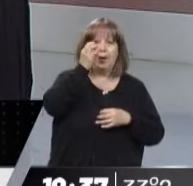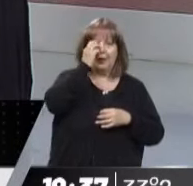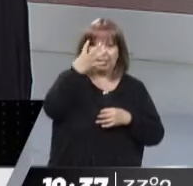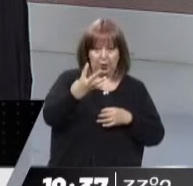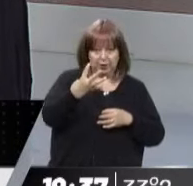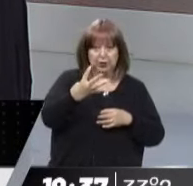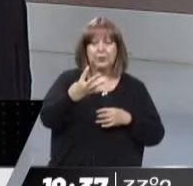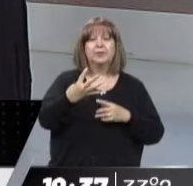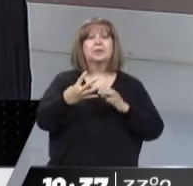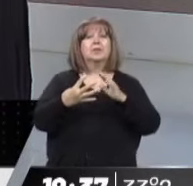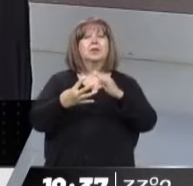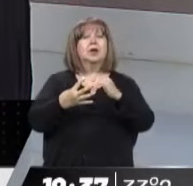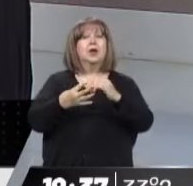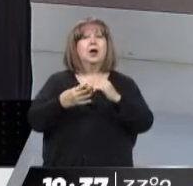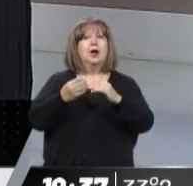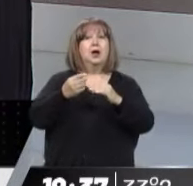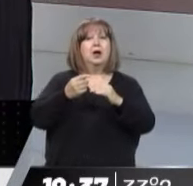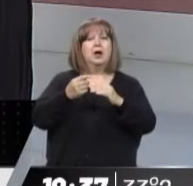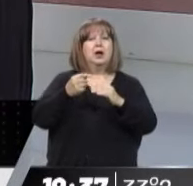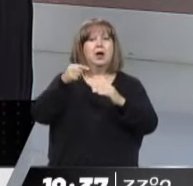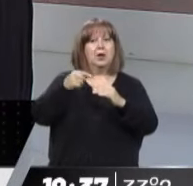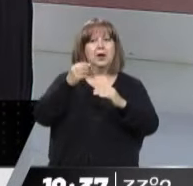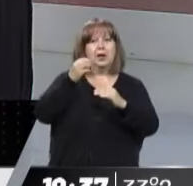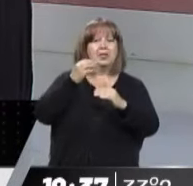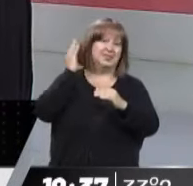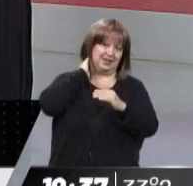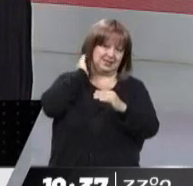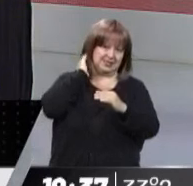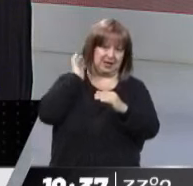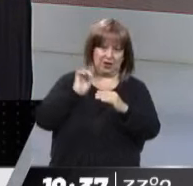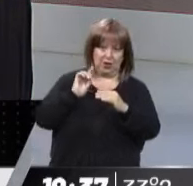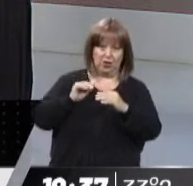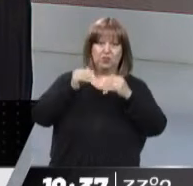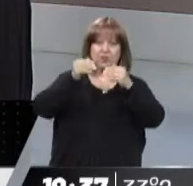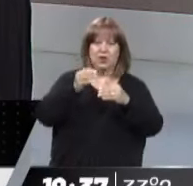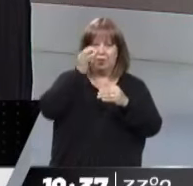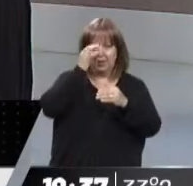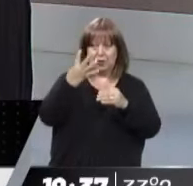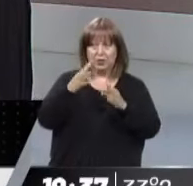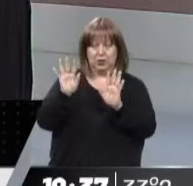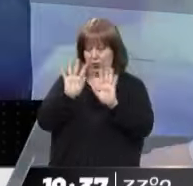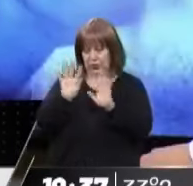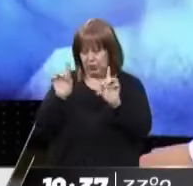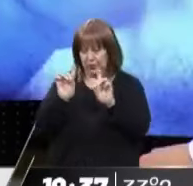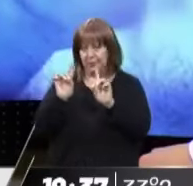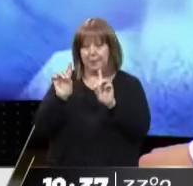mejor dicho, la que va a ser el 24 tenía que ser el 16 y finalmente fue pospuesta. No, no, no.